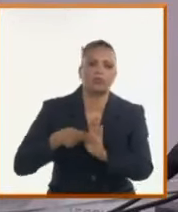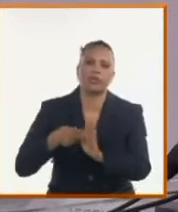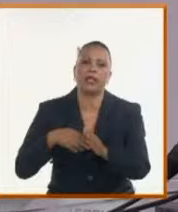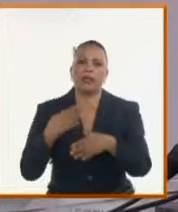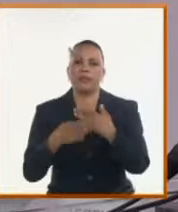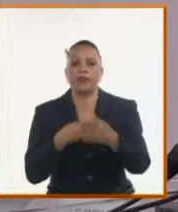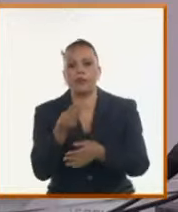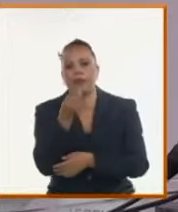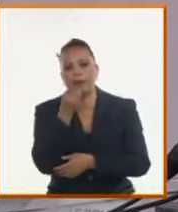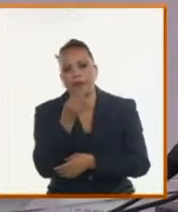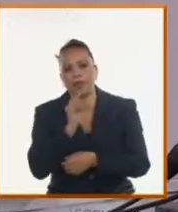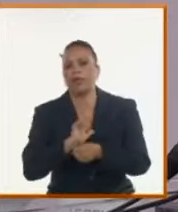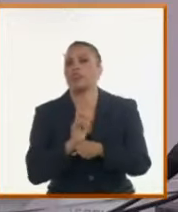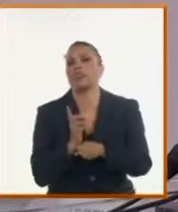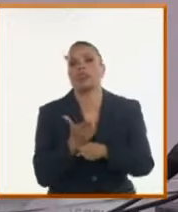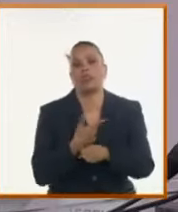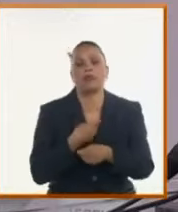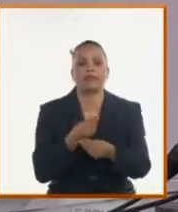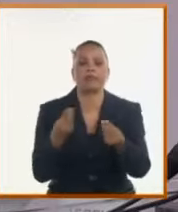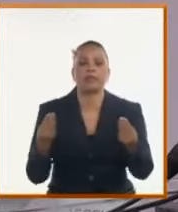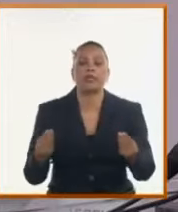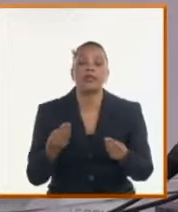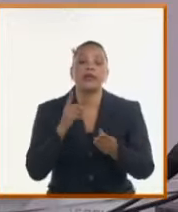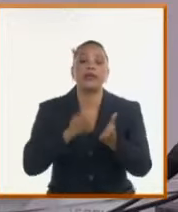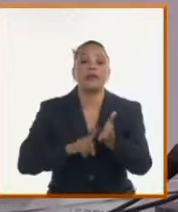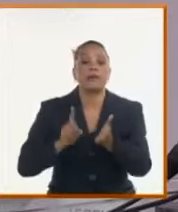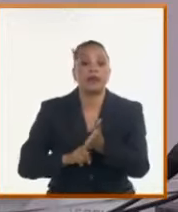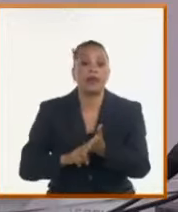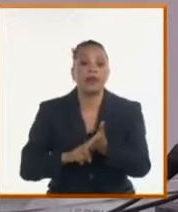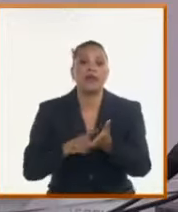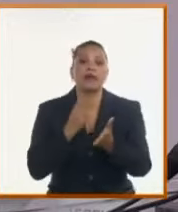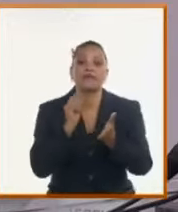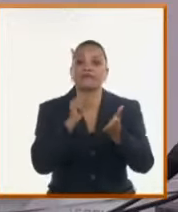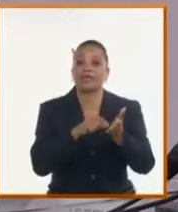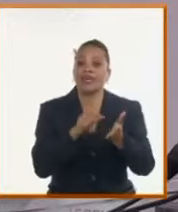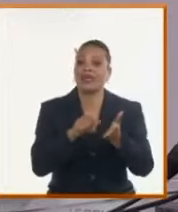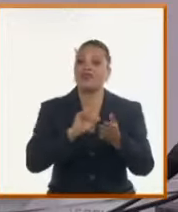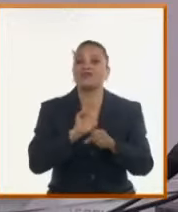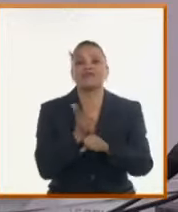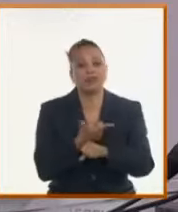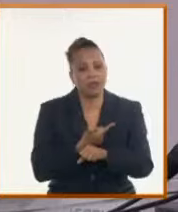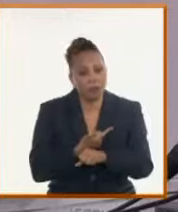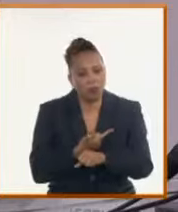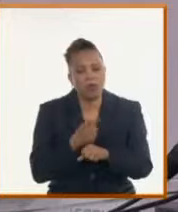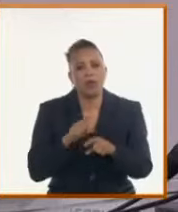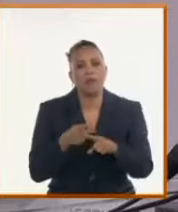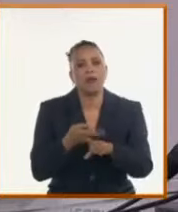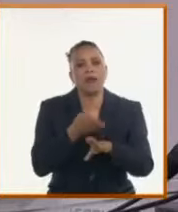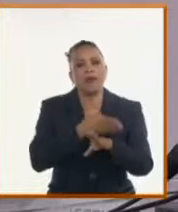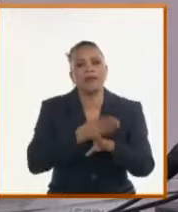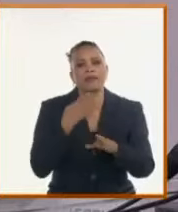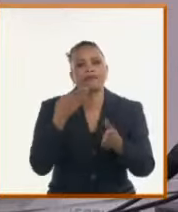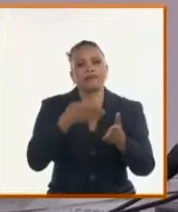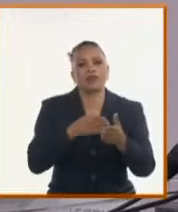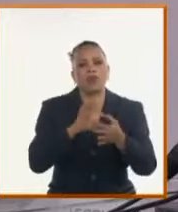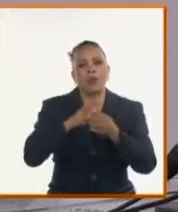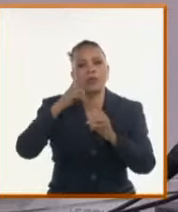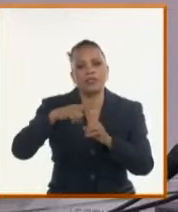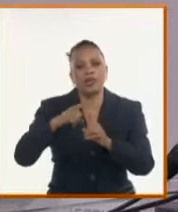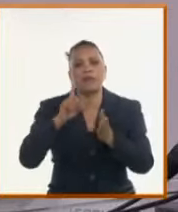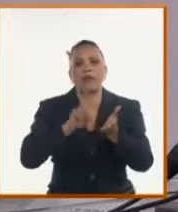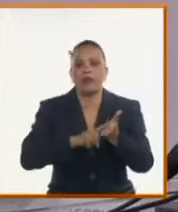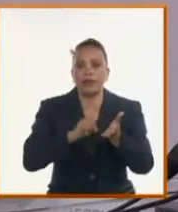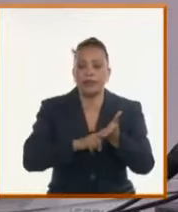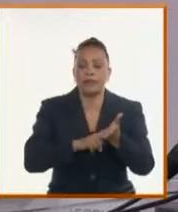alimentación y señala las paradas no reglamentadas que es otra cosa que demora el viaje ya que antes de llegar a guantánamo el tren para en cada